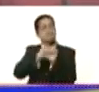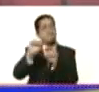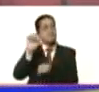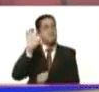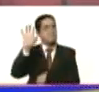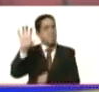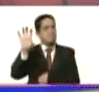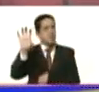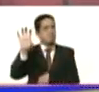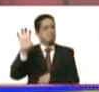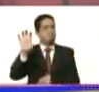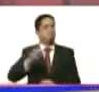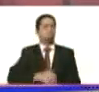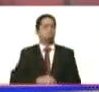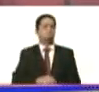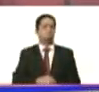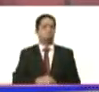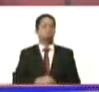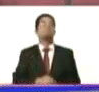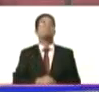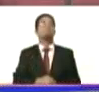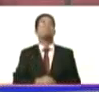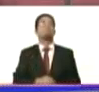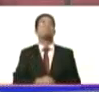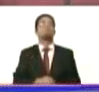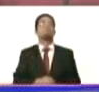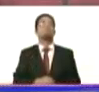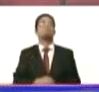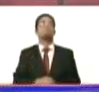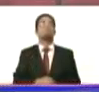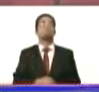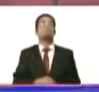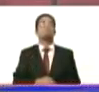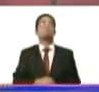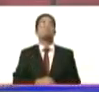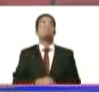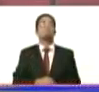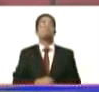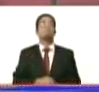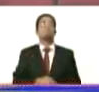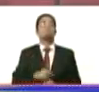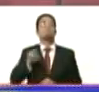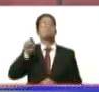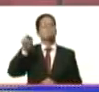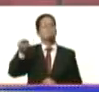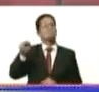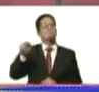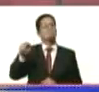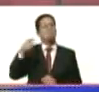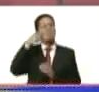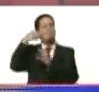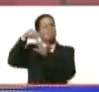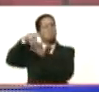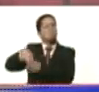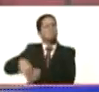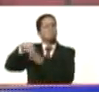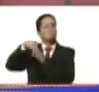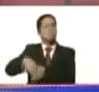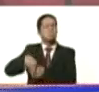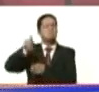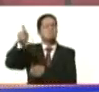cita. La repugnancia que nos inspiran los cotidianos atropellos del